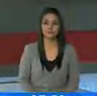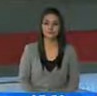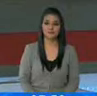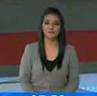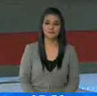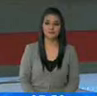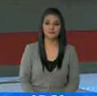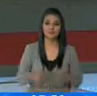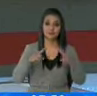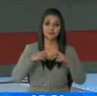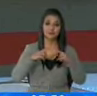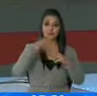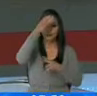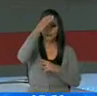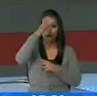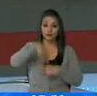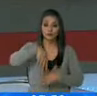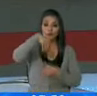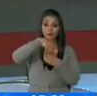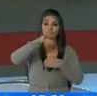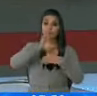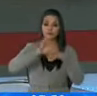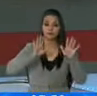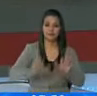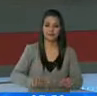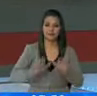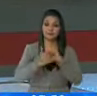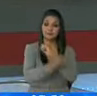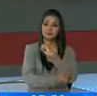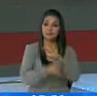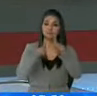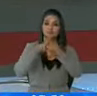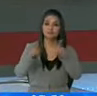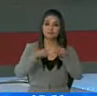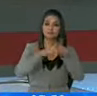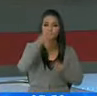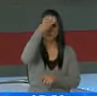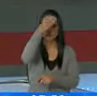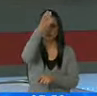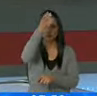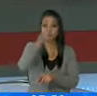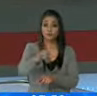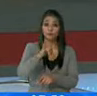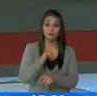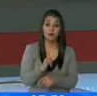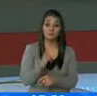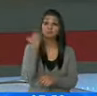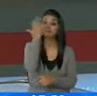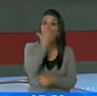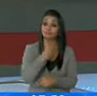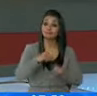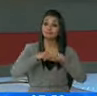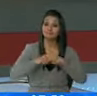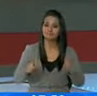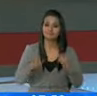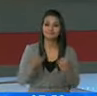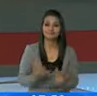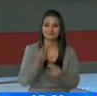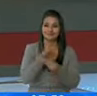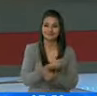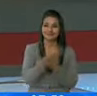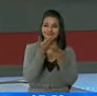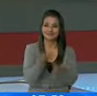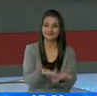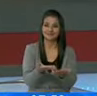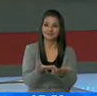Conocer nuestra interculturalidad es parte de nosotros. Un país pluricultural como el nuestro tiene facetas realmente interesantes. Vamos a contarles